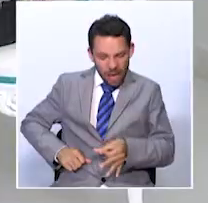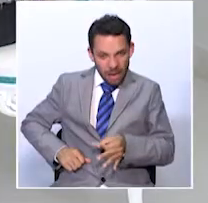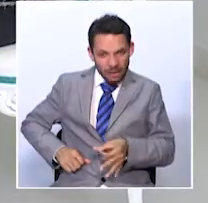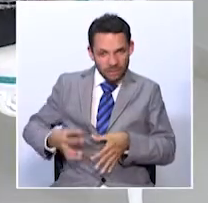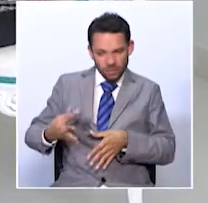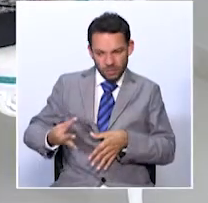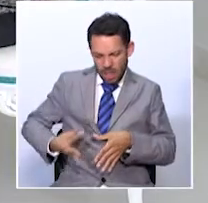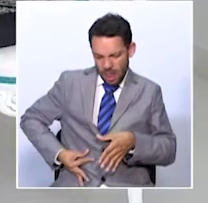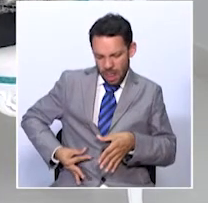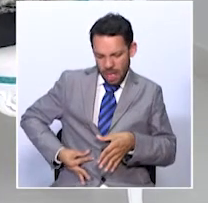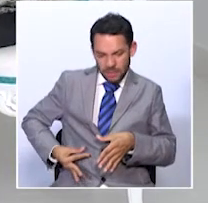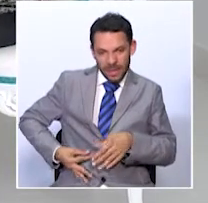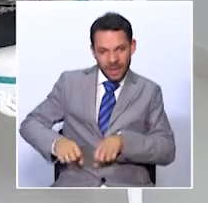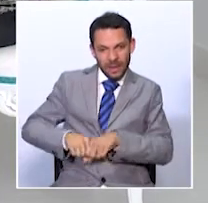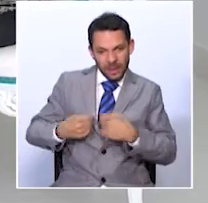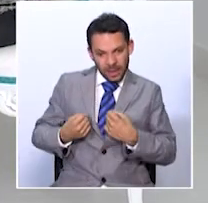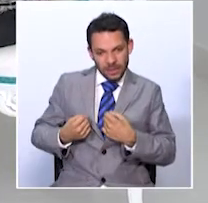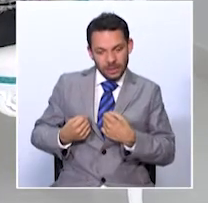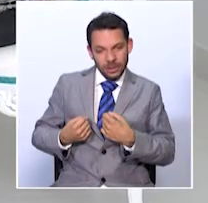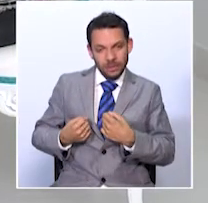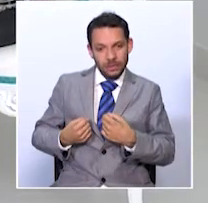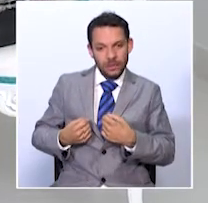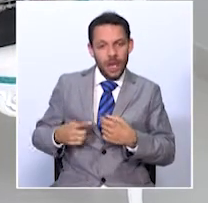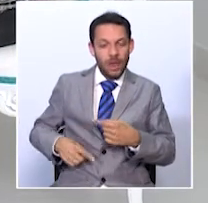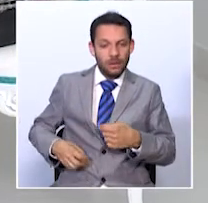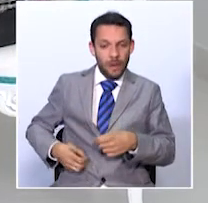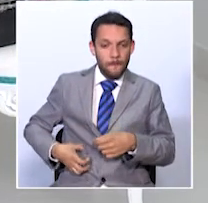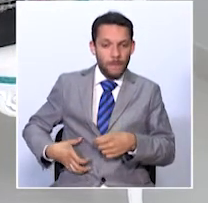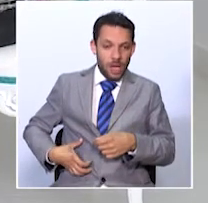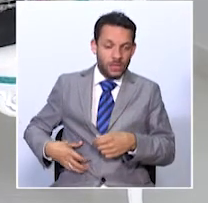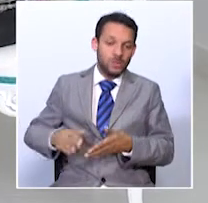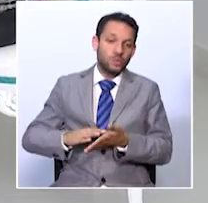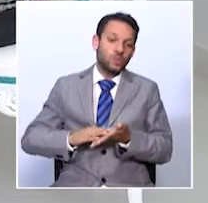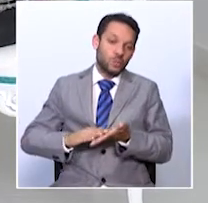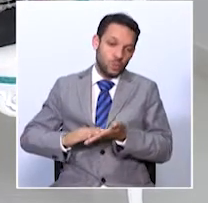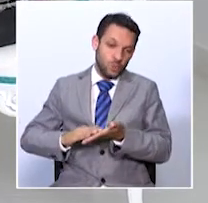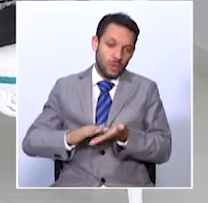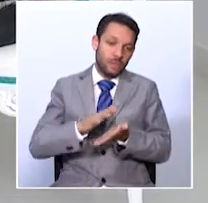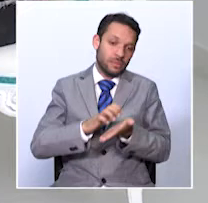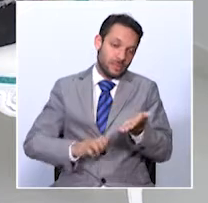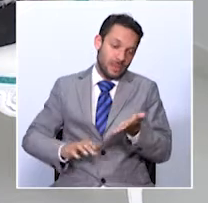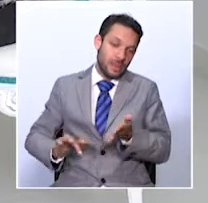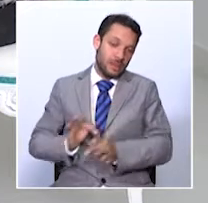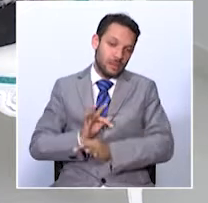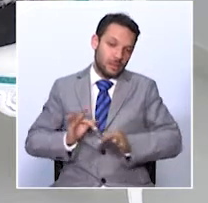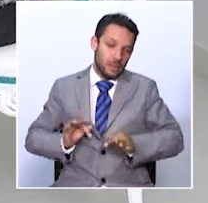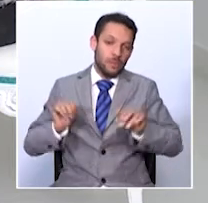hipertróficas, cicatrices queloides, pero eso tiene su solución también, eso tiene su tratamiento.